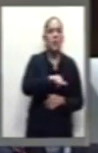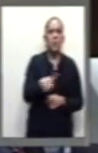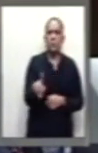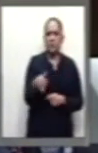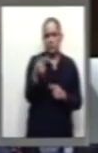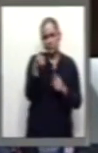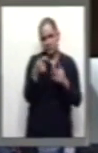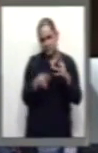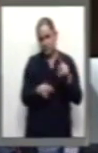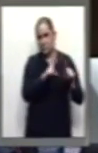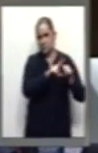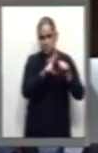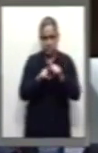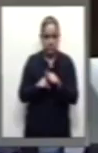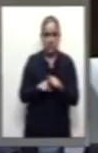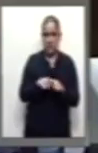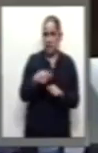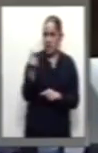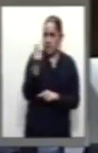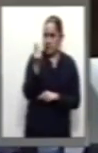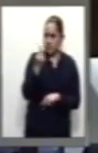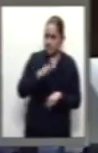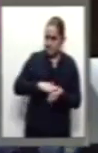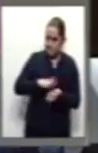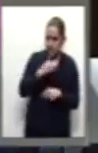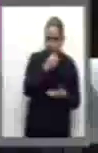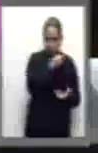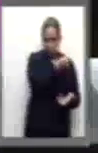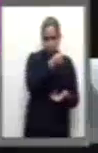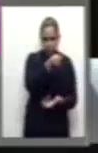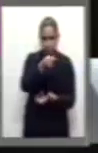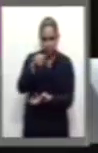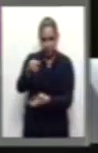y otras áreas que requieren más recursos,